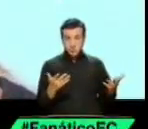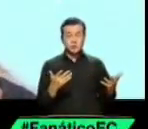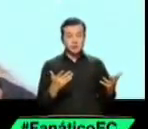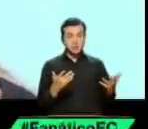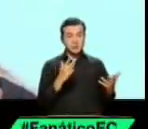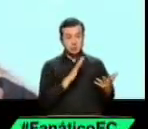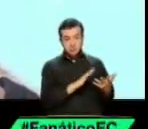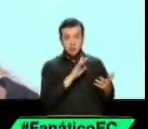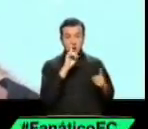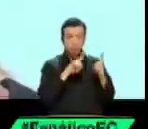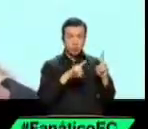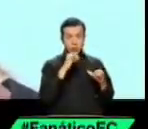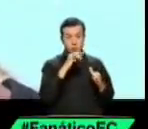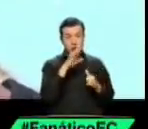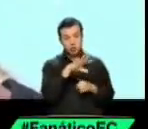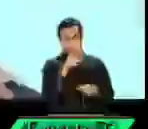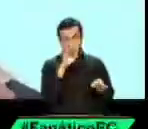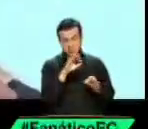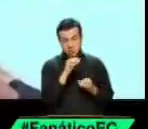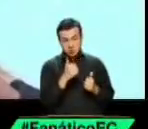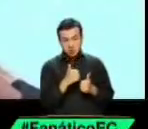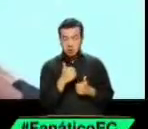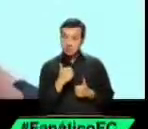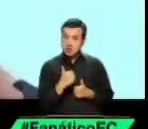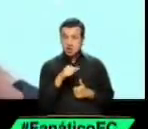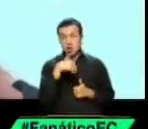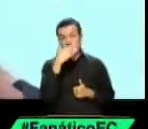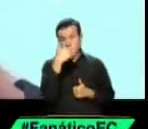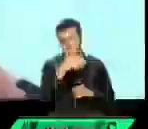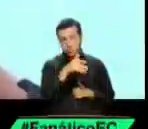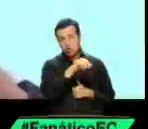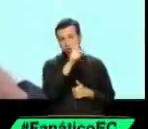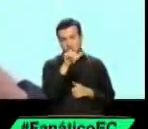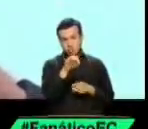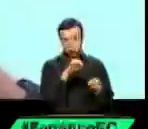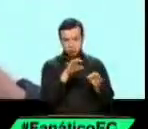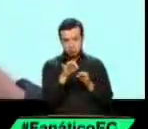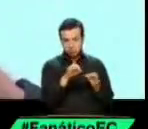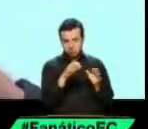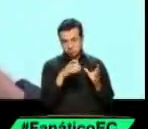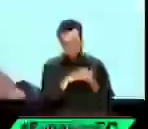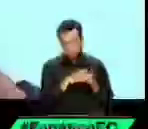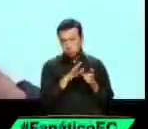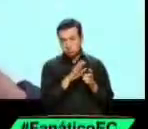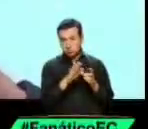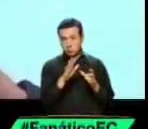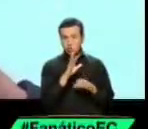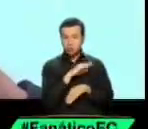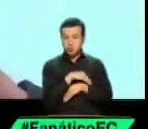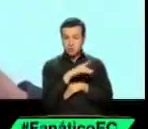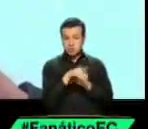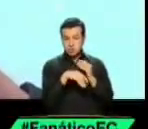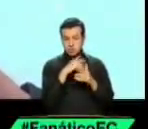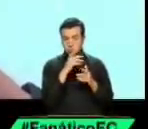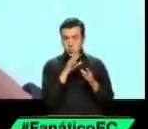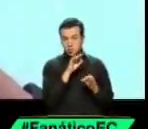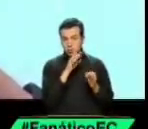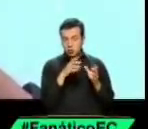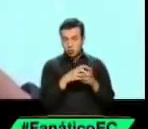que intervenir ciertos jugadores, pues lo han hecho bien. Y los otros que han intervenido como suplentes, pues o